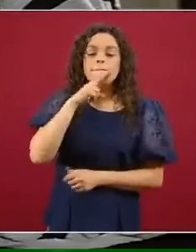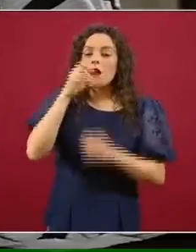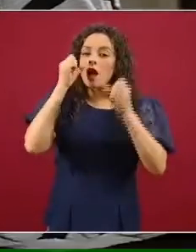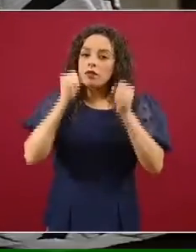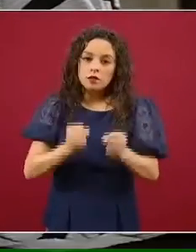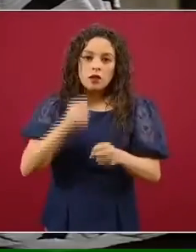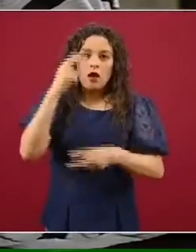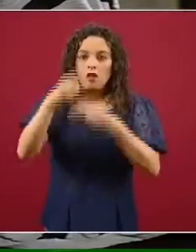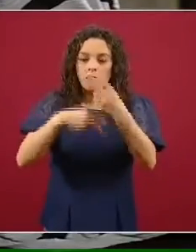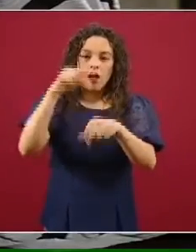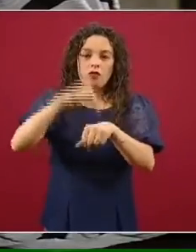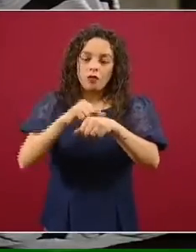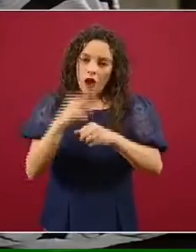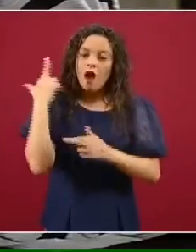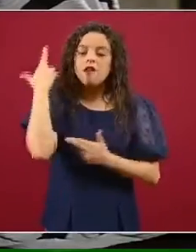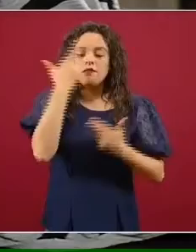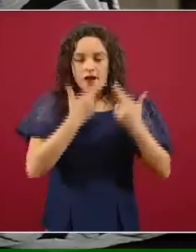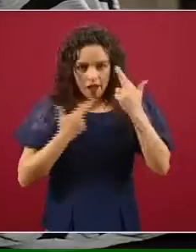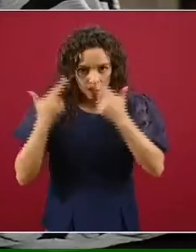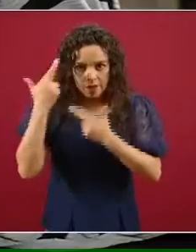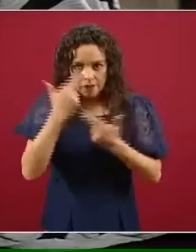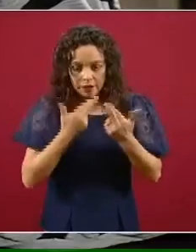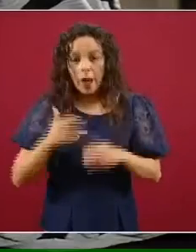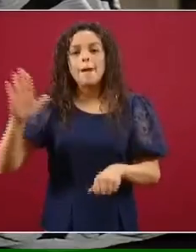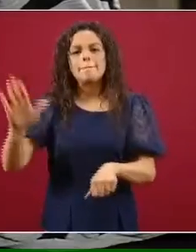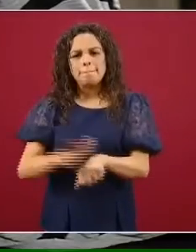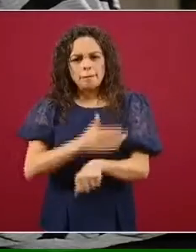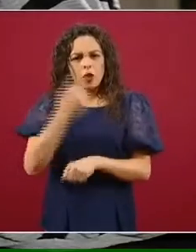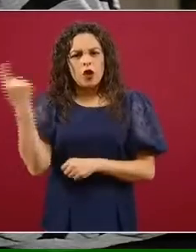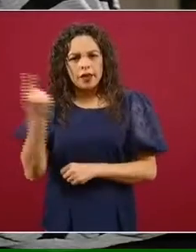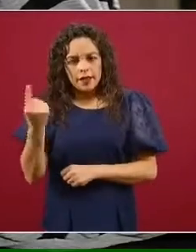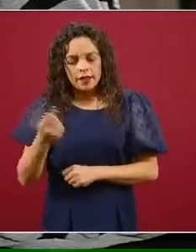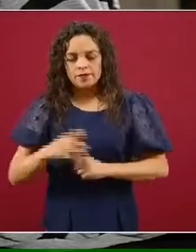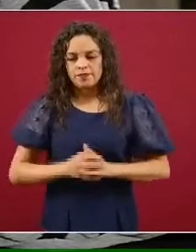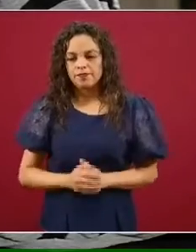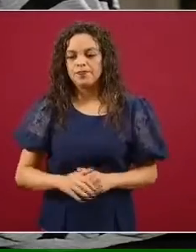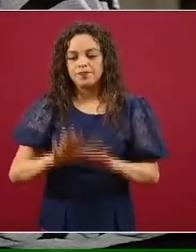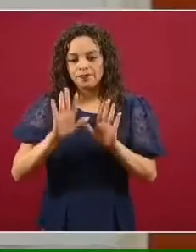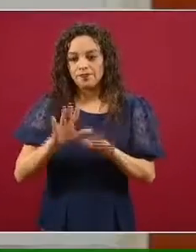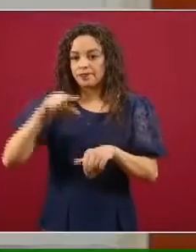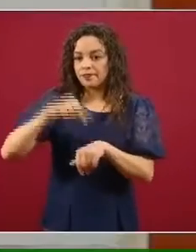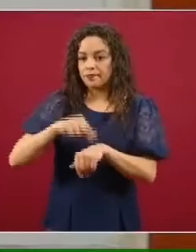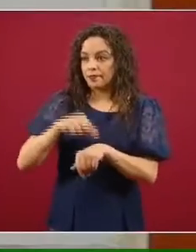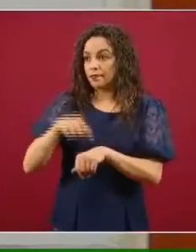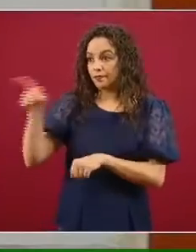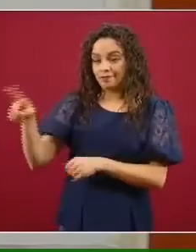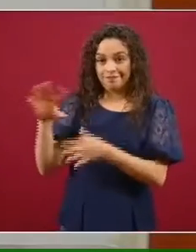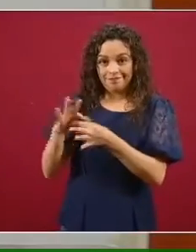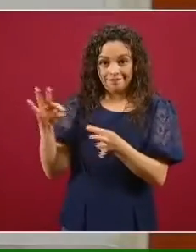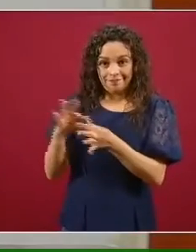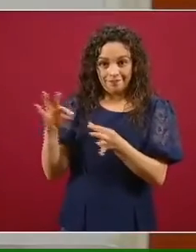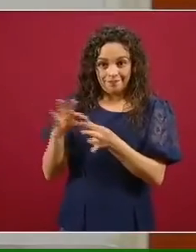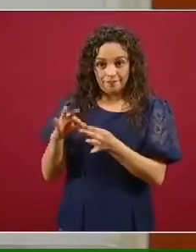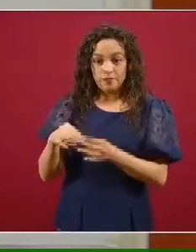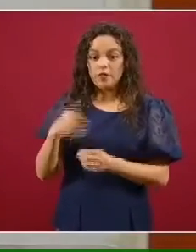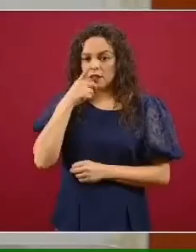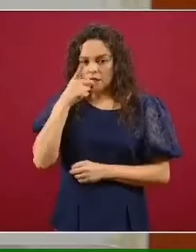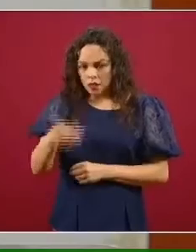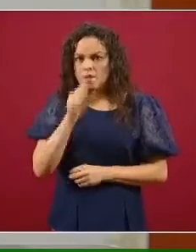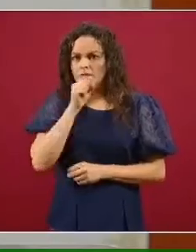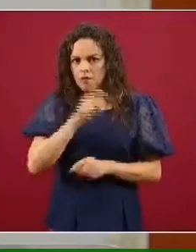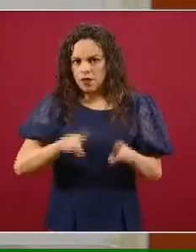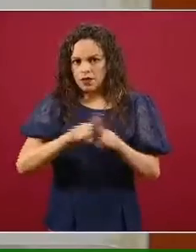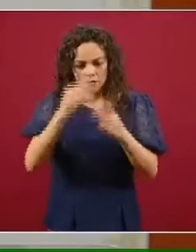qué? Sabemos, y era parte de lo que comentaba también el doctor Kawa, y así está en los